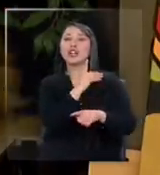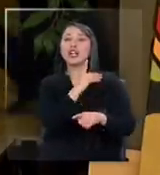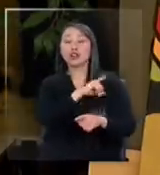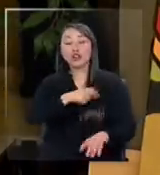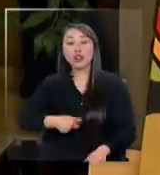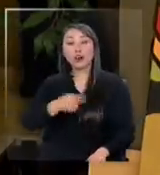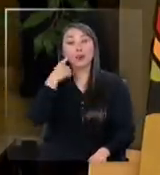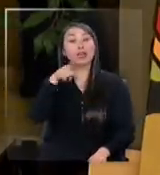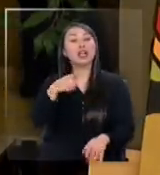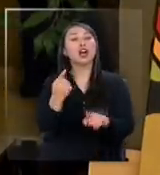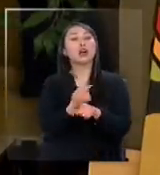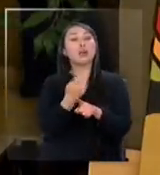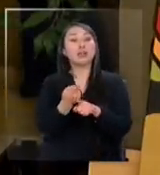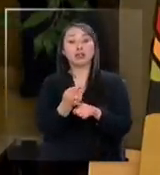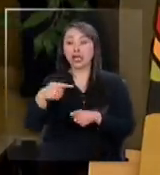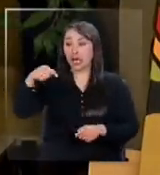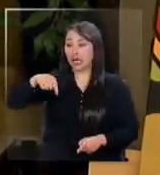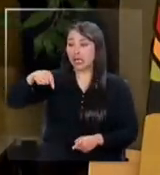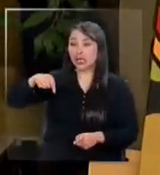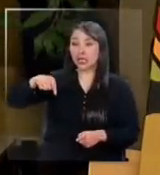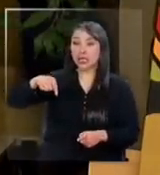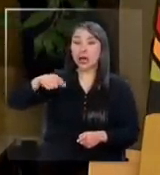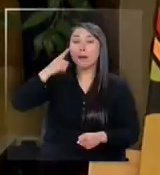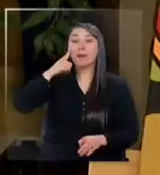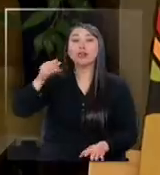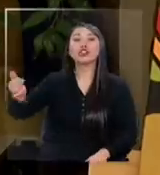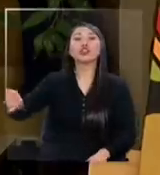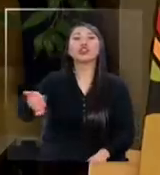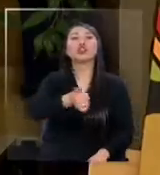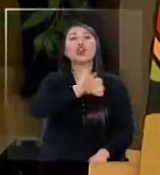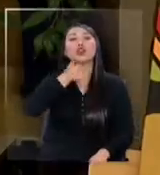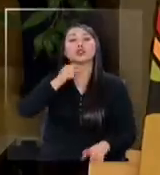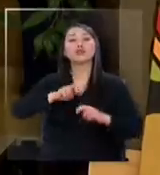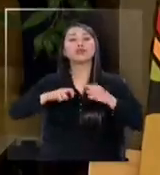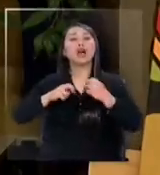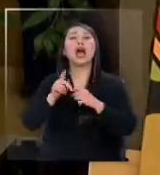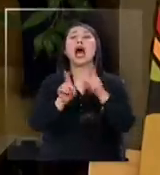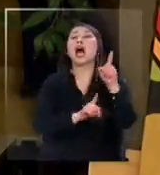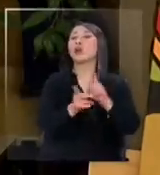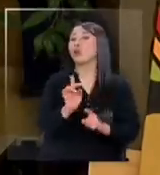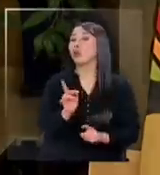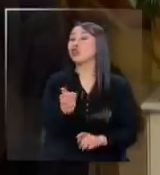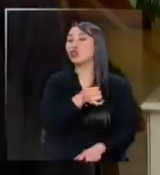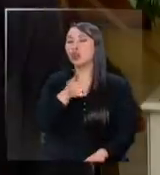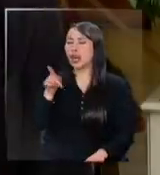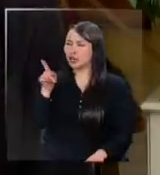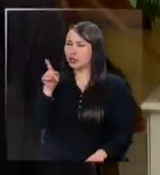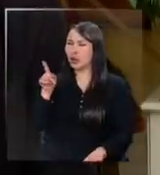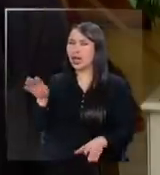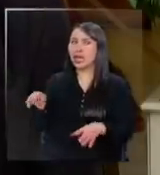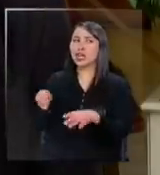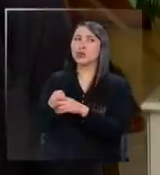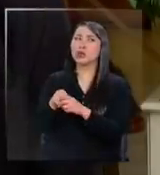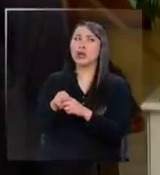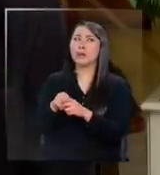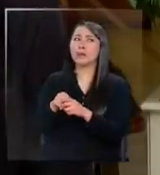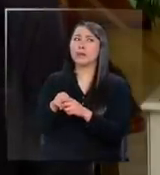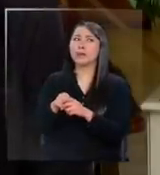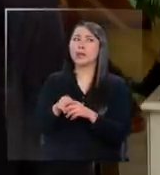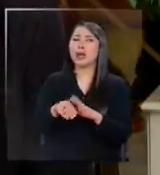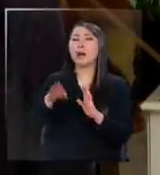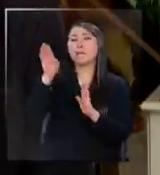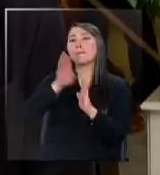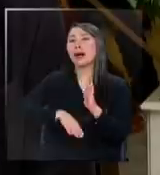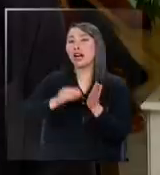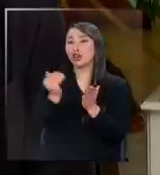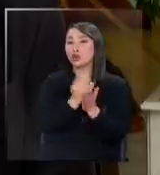podemos tenerlo perfectamente acá, pero con todos, no con algunos. Eso incluye, diputado Díaz, la rebaja de los sueldos, no solo de